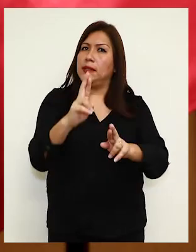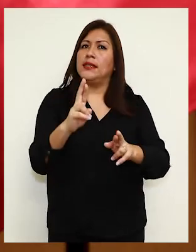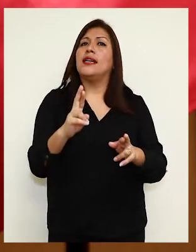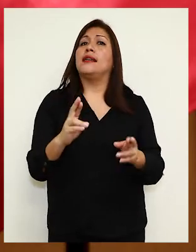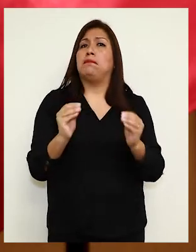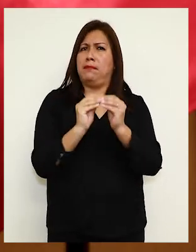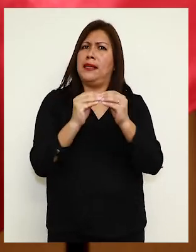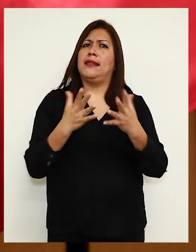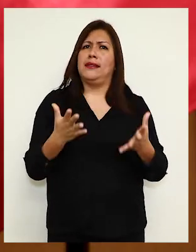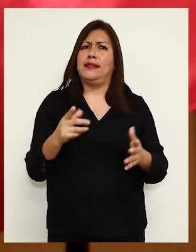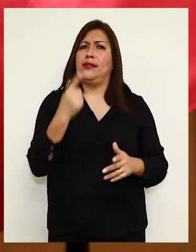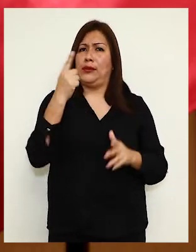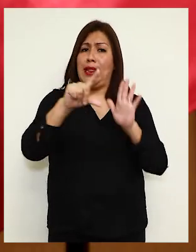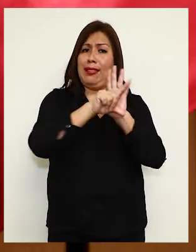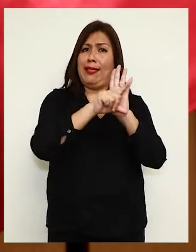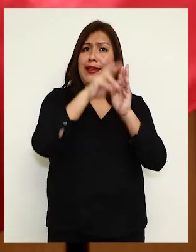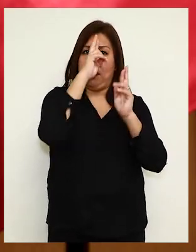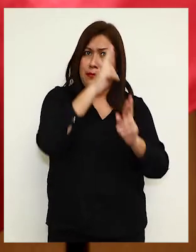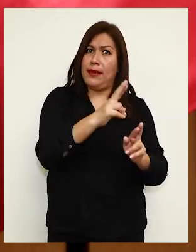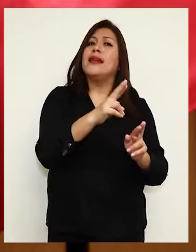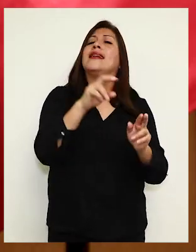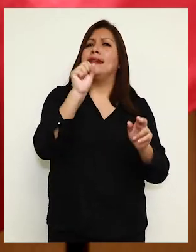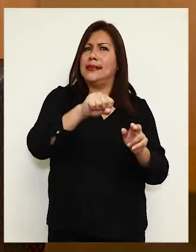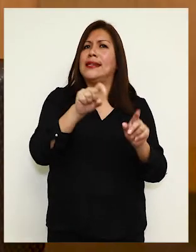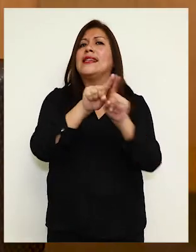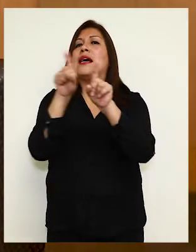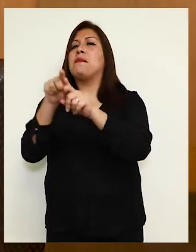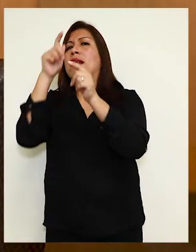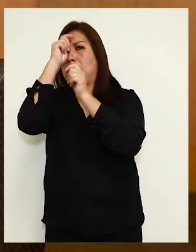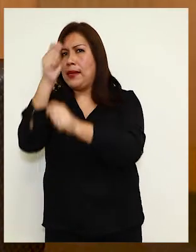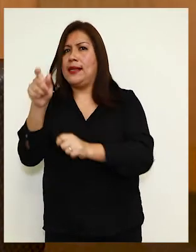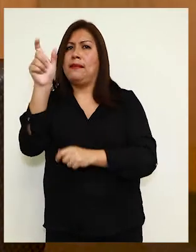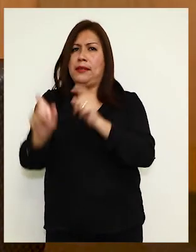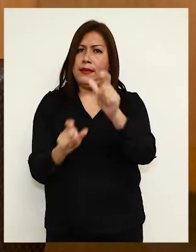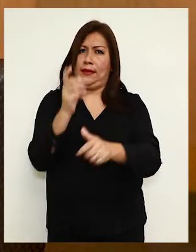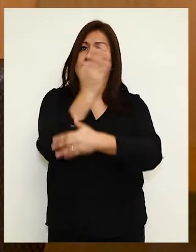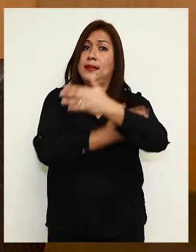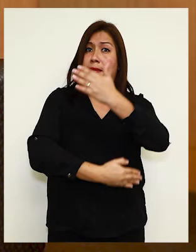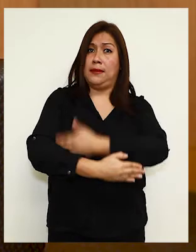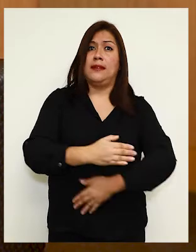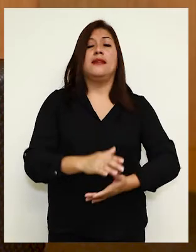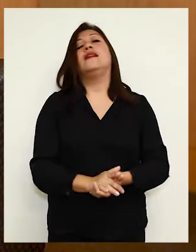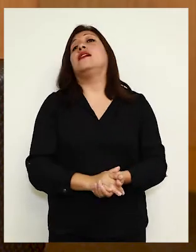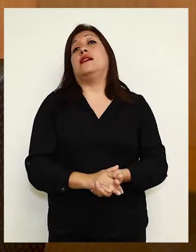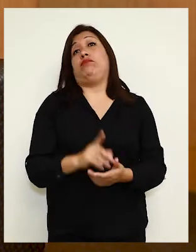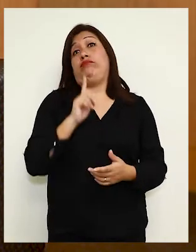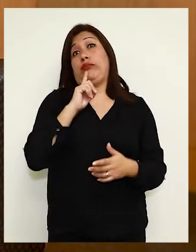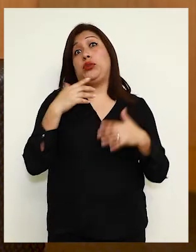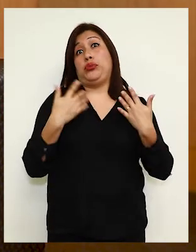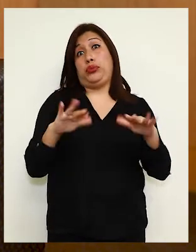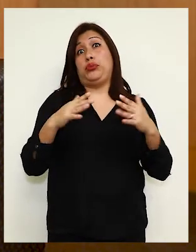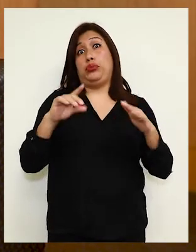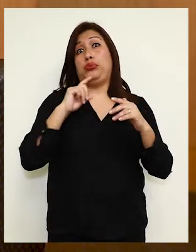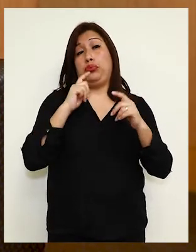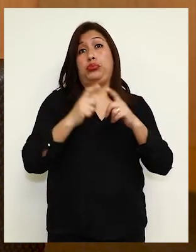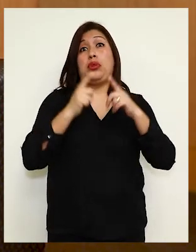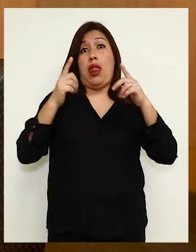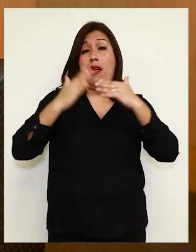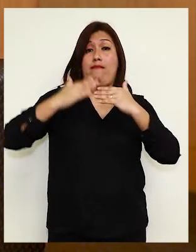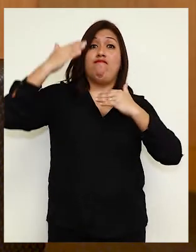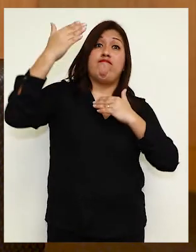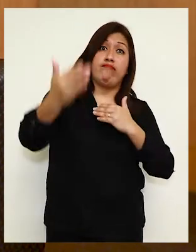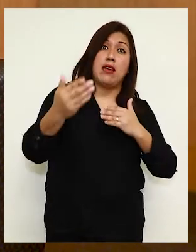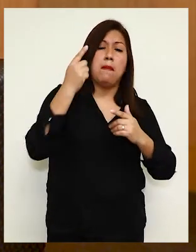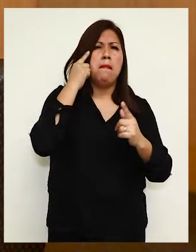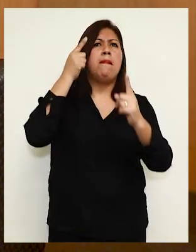sino tendrá que respetar a las personas con discapacidad. Hemos dado un gran avance en tema de la visibilidad de las personas con discapacidad,